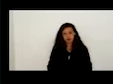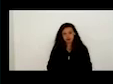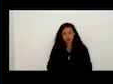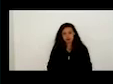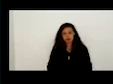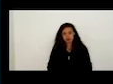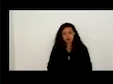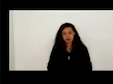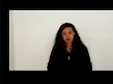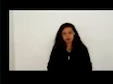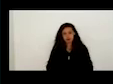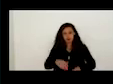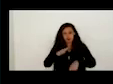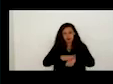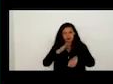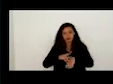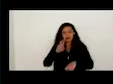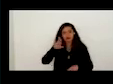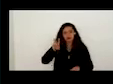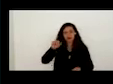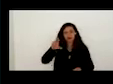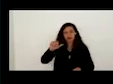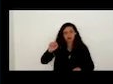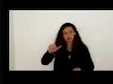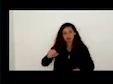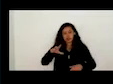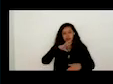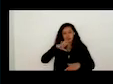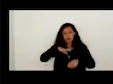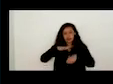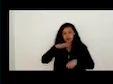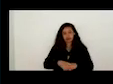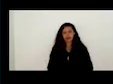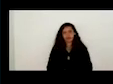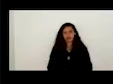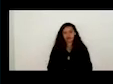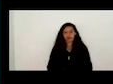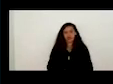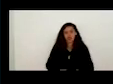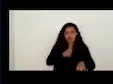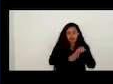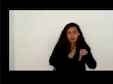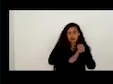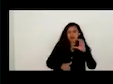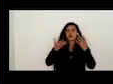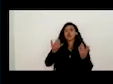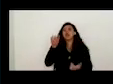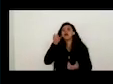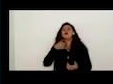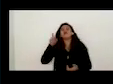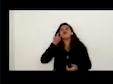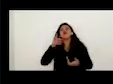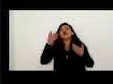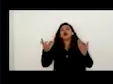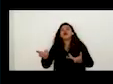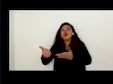Son las que más me aportan vitaminas y minerales. Ok, ¿y el pepino y el tomate, en qué grupo están y qué me van a